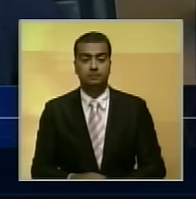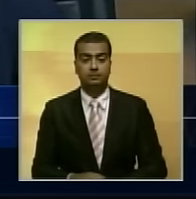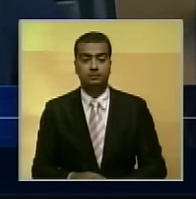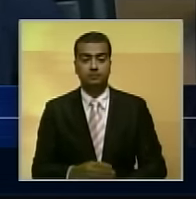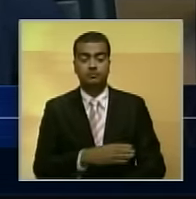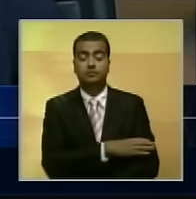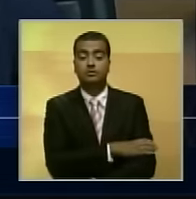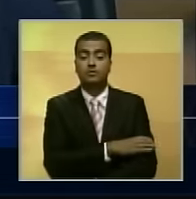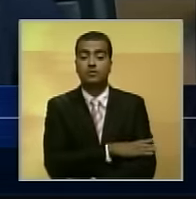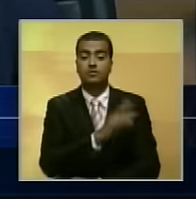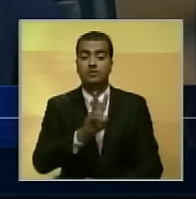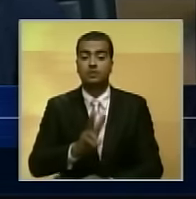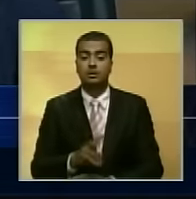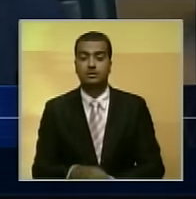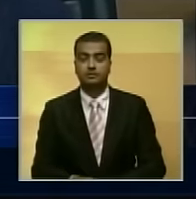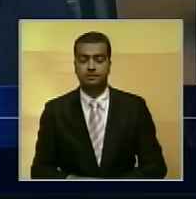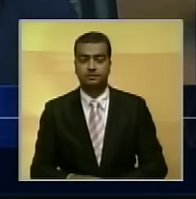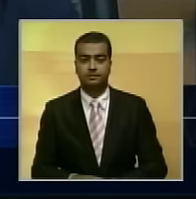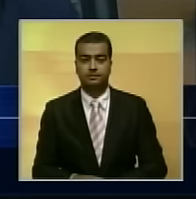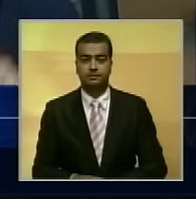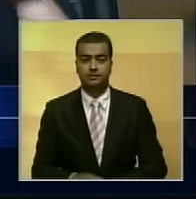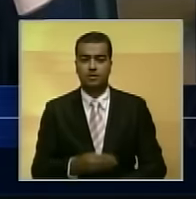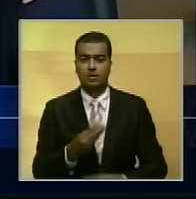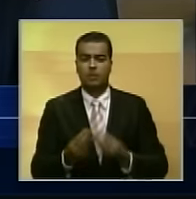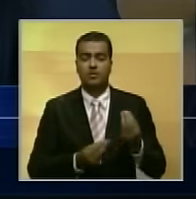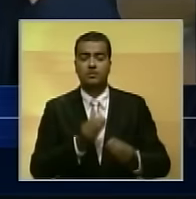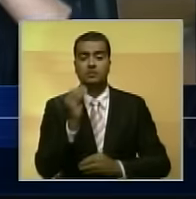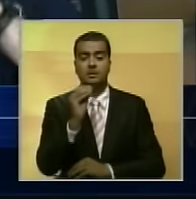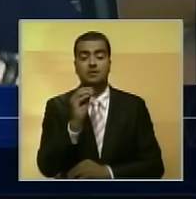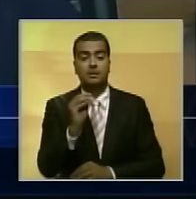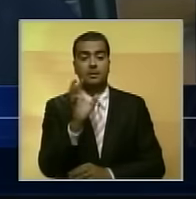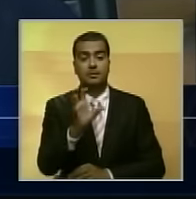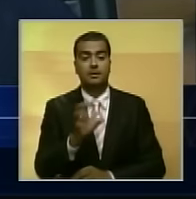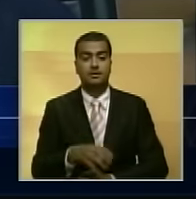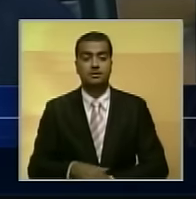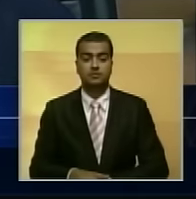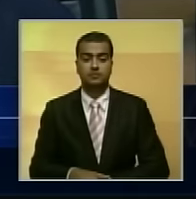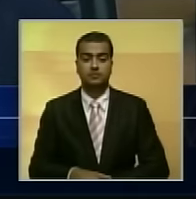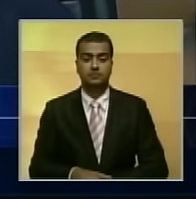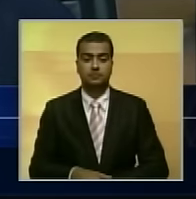la oposición venezolana? ¿Cómo fue ese llamado ante el país?